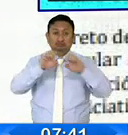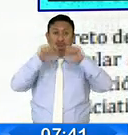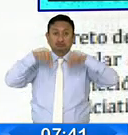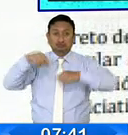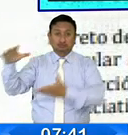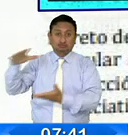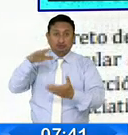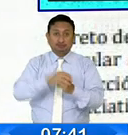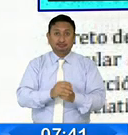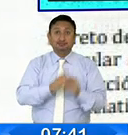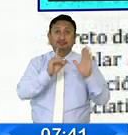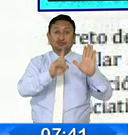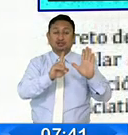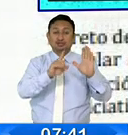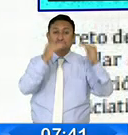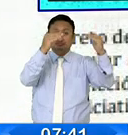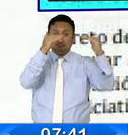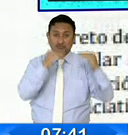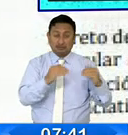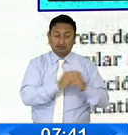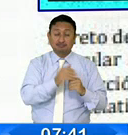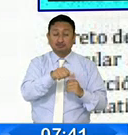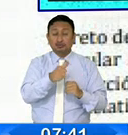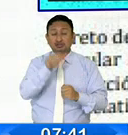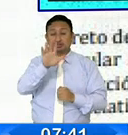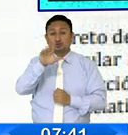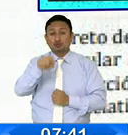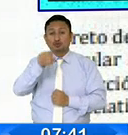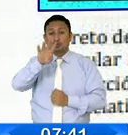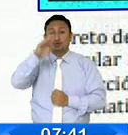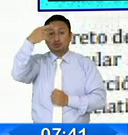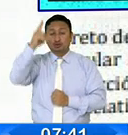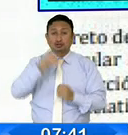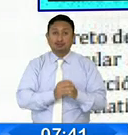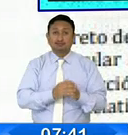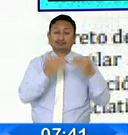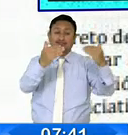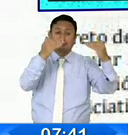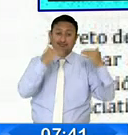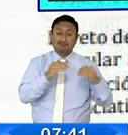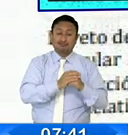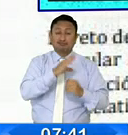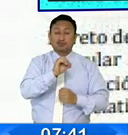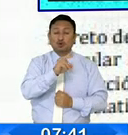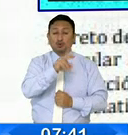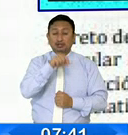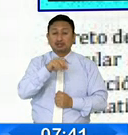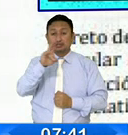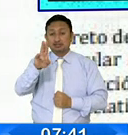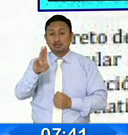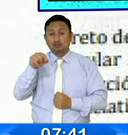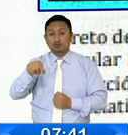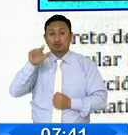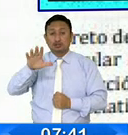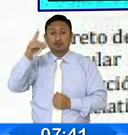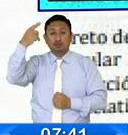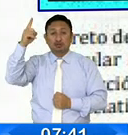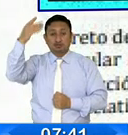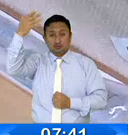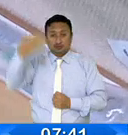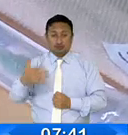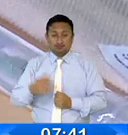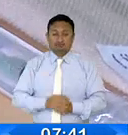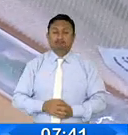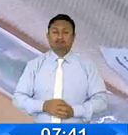dosis, AstraZeneca Oxford 5.4 millones e Iniciativa COVAX 7.05 millones. Informó